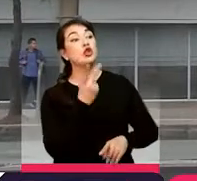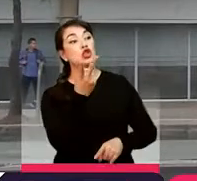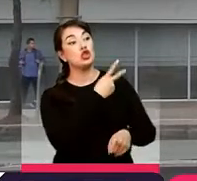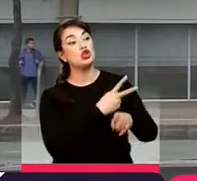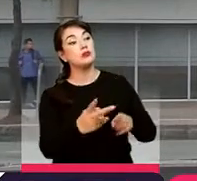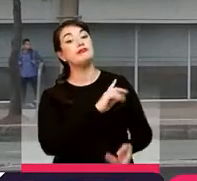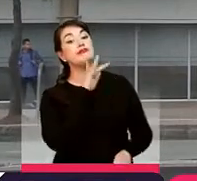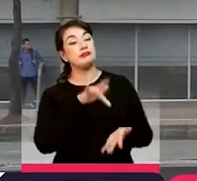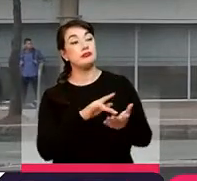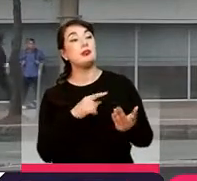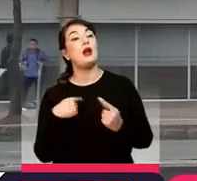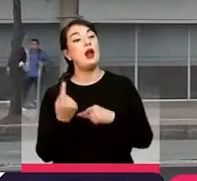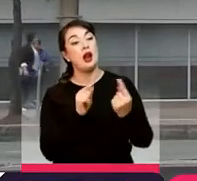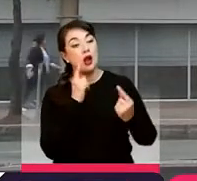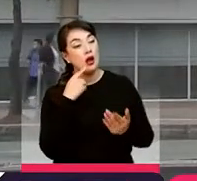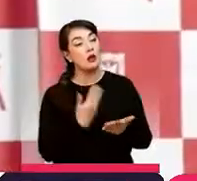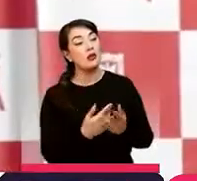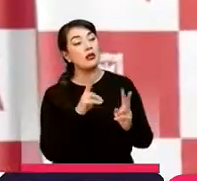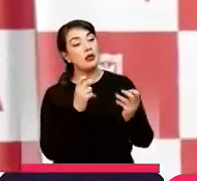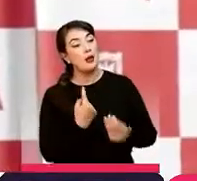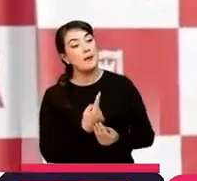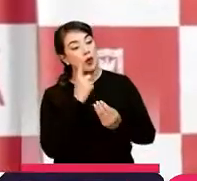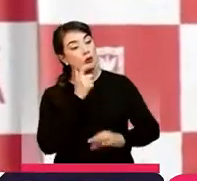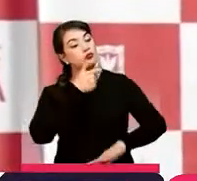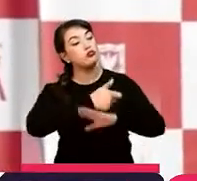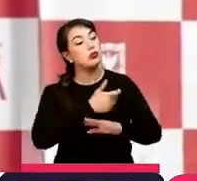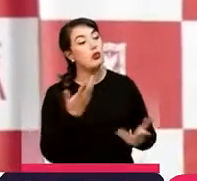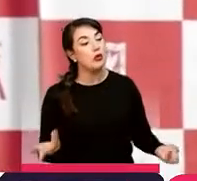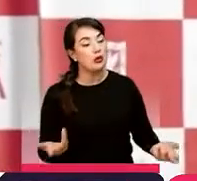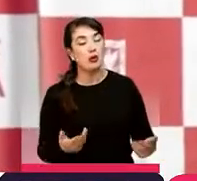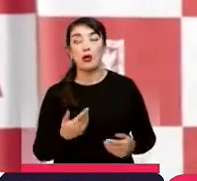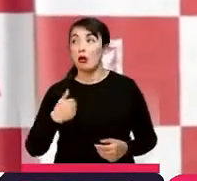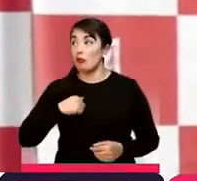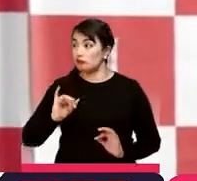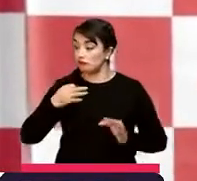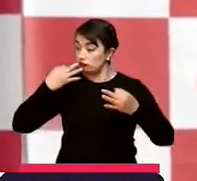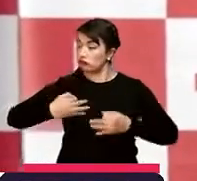de control político, en el que el funcionario aseguró que el proceso lo ha llevado con transparencia.